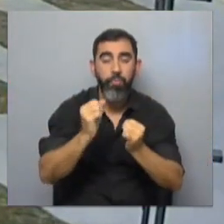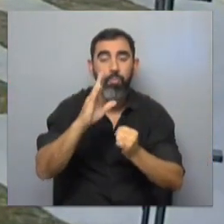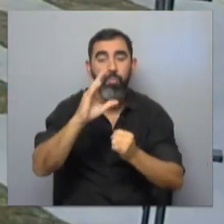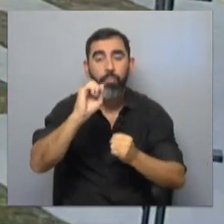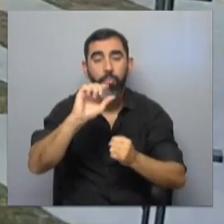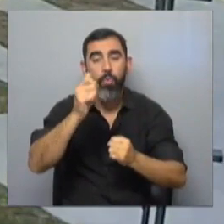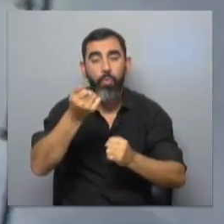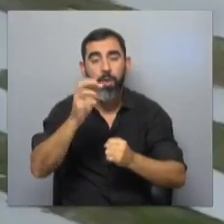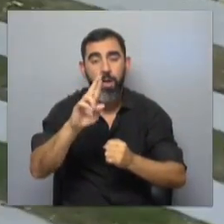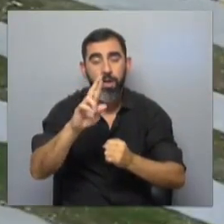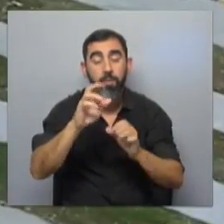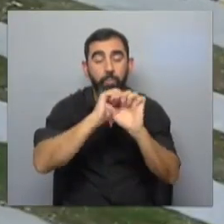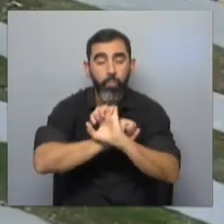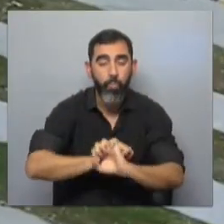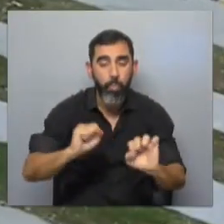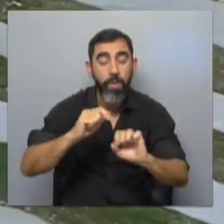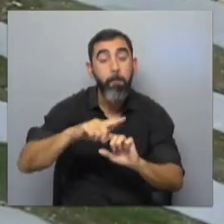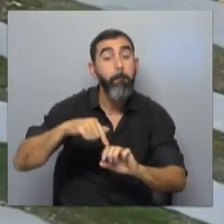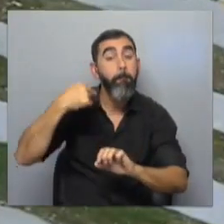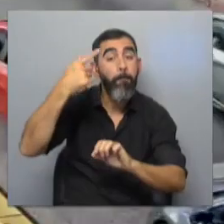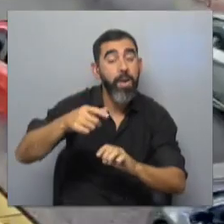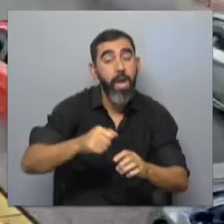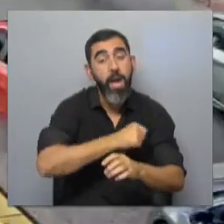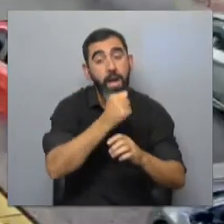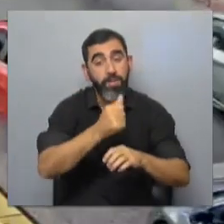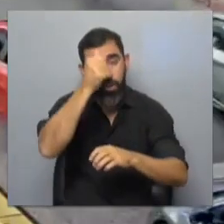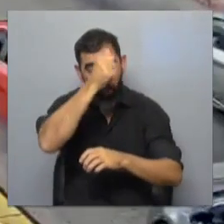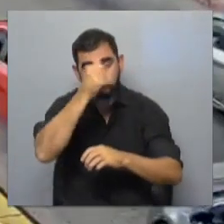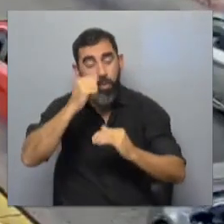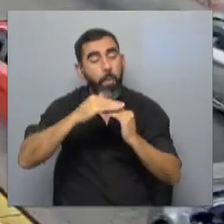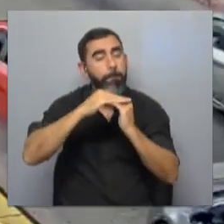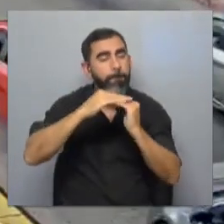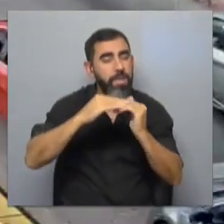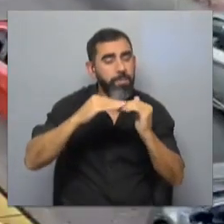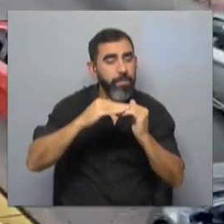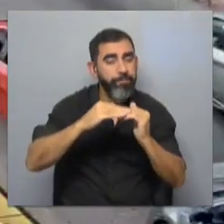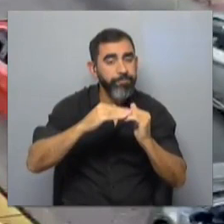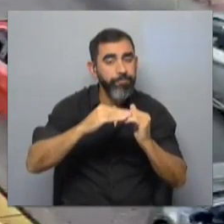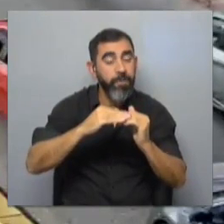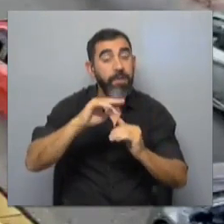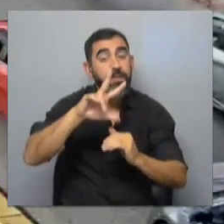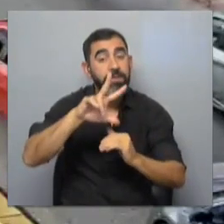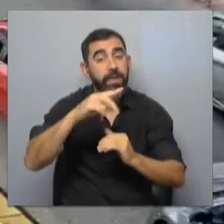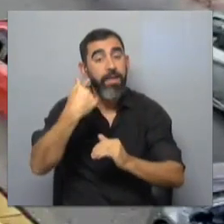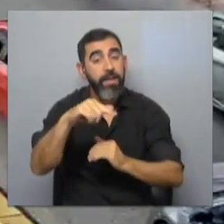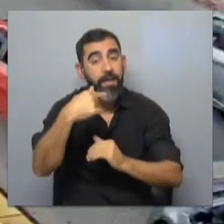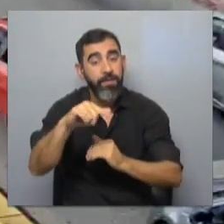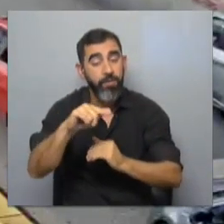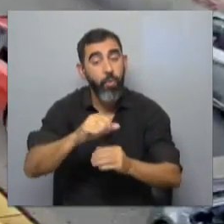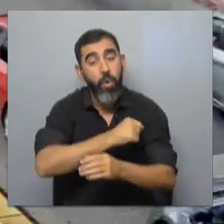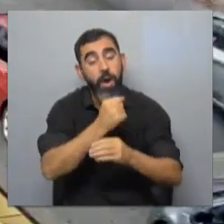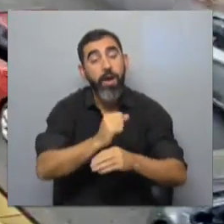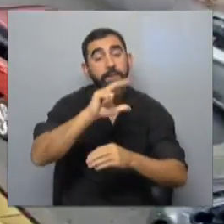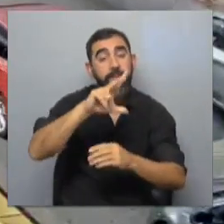polar. Dice Inumet que se espera que a partir de mañana y hasta el domingo, atención, las mínimas van a ir de entre 3 grados bajo cero a